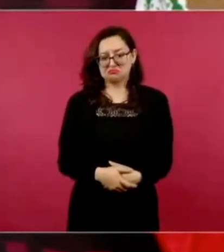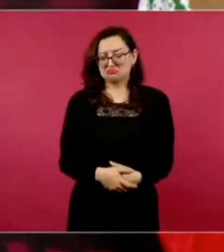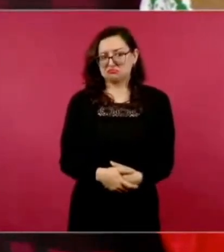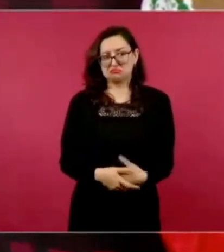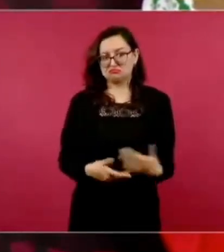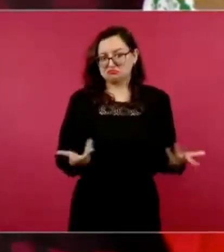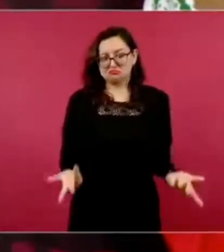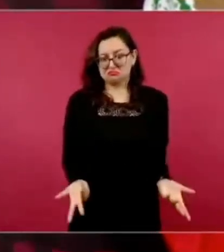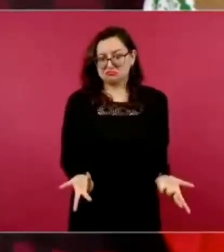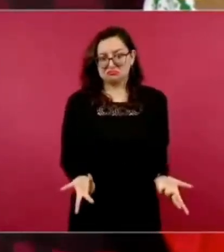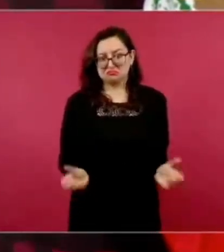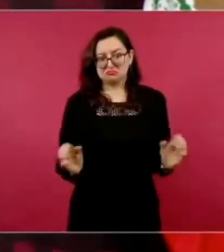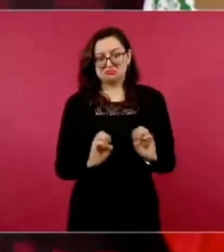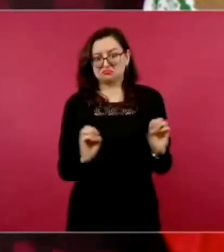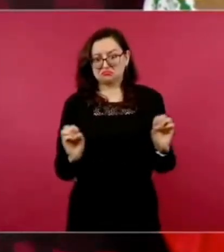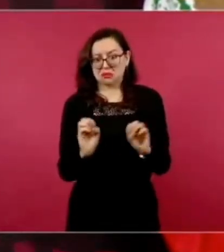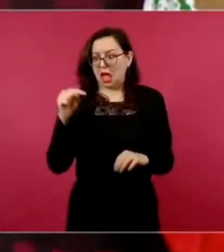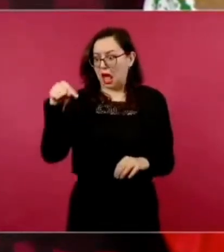tuvieron en Estados Unidos? Nada,